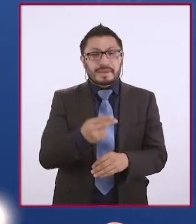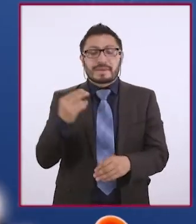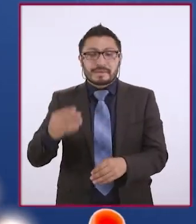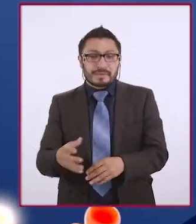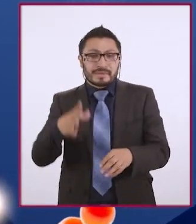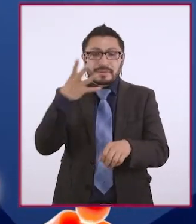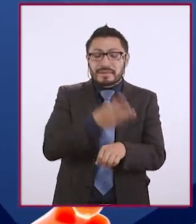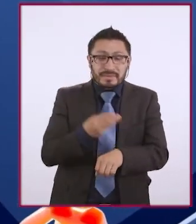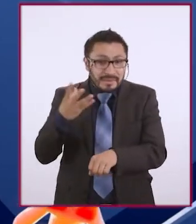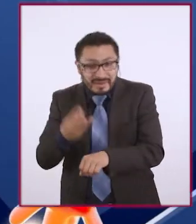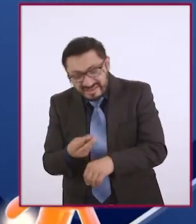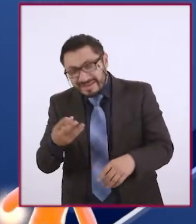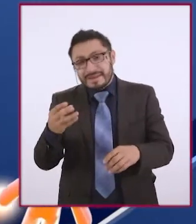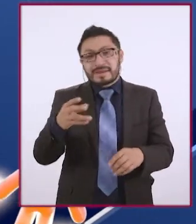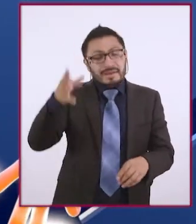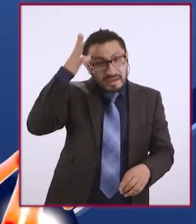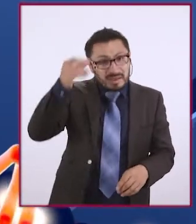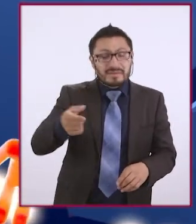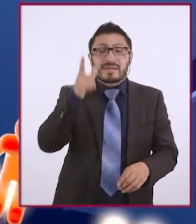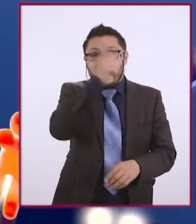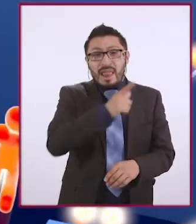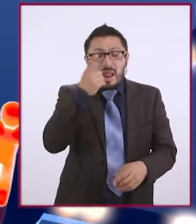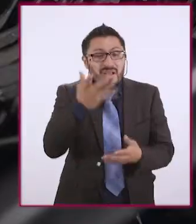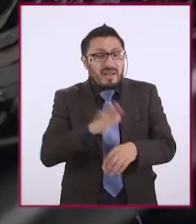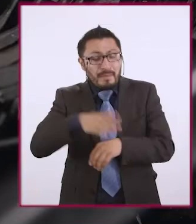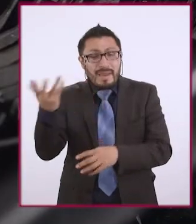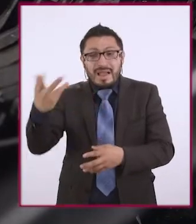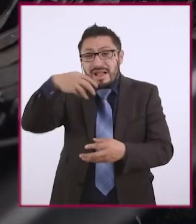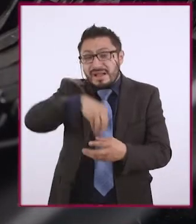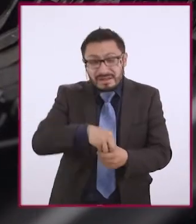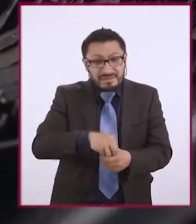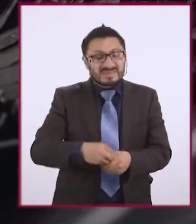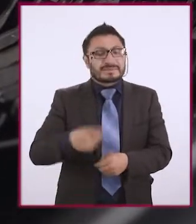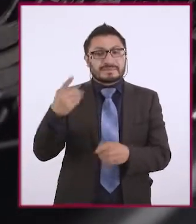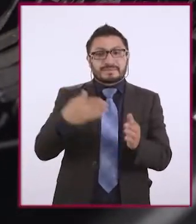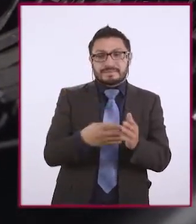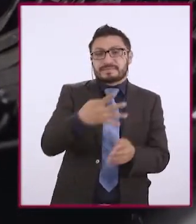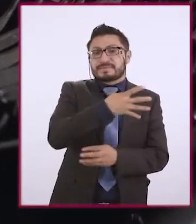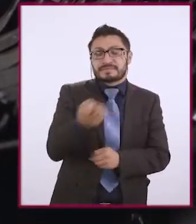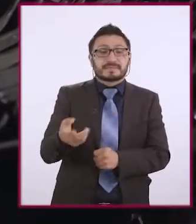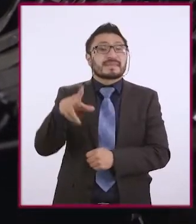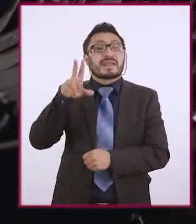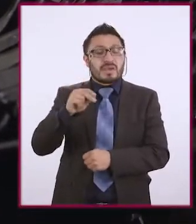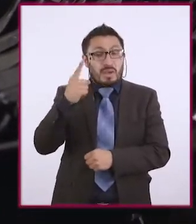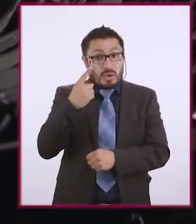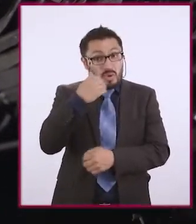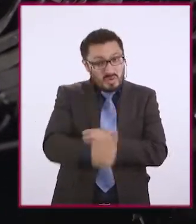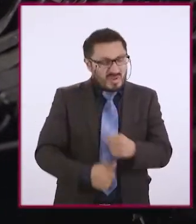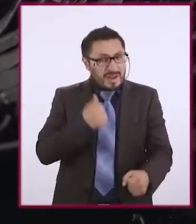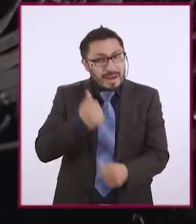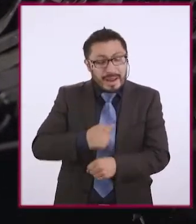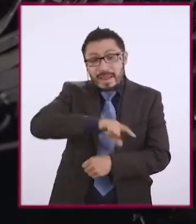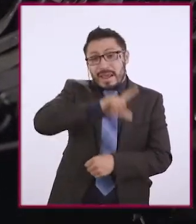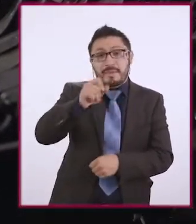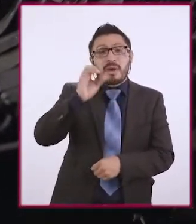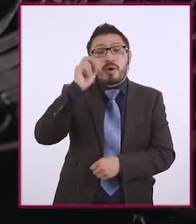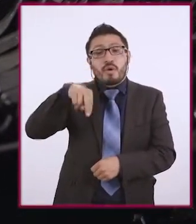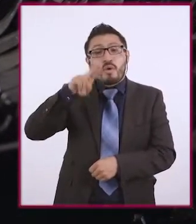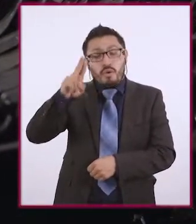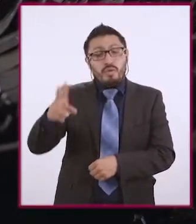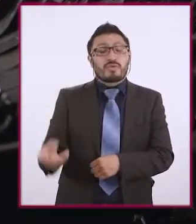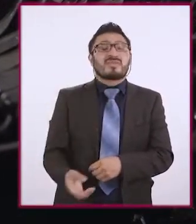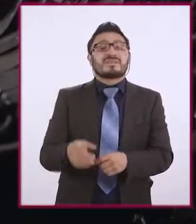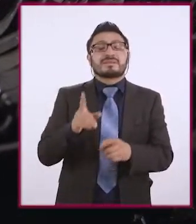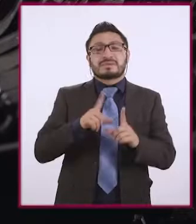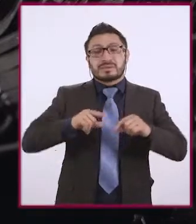adaptar algunos conceptos a un lenguaje más incluyente. En 1980, un año después de que la ONU celebrara